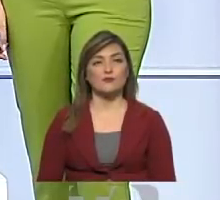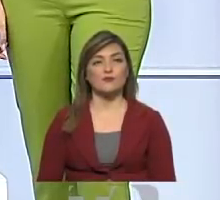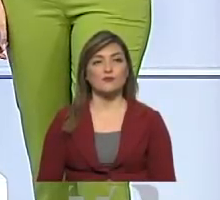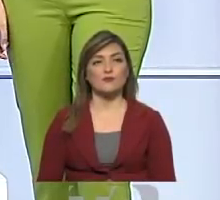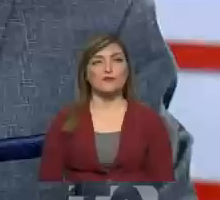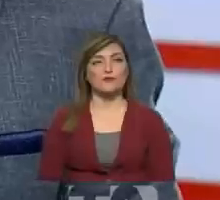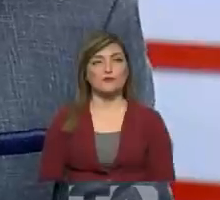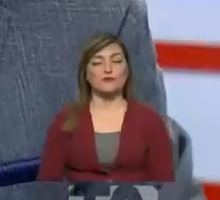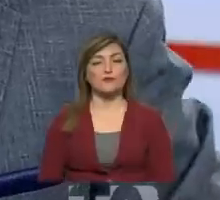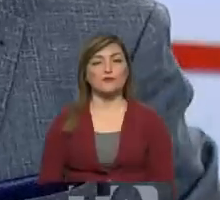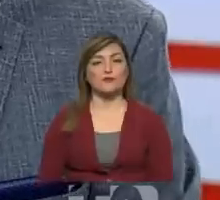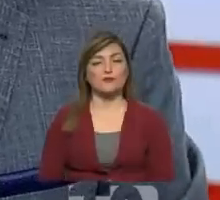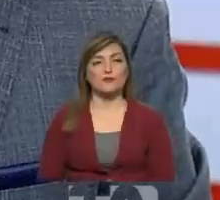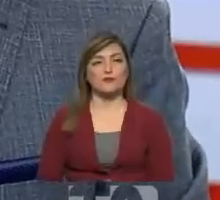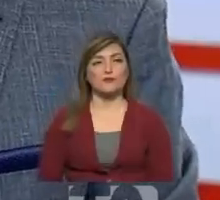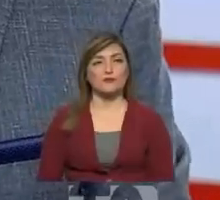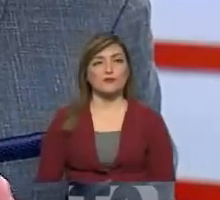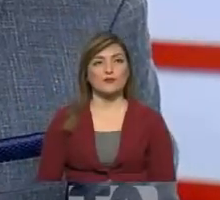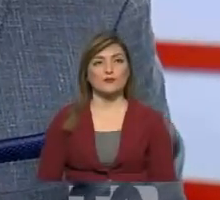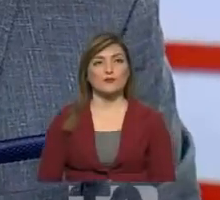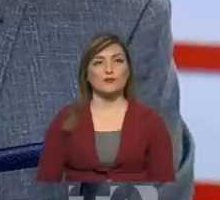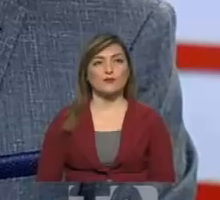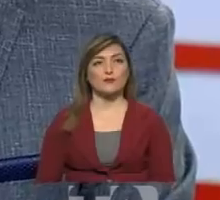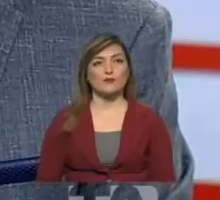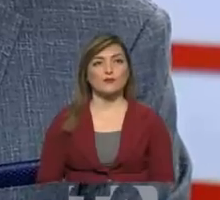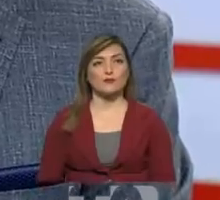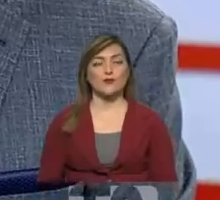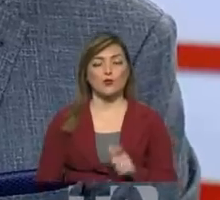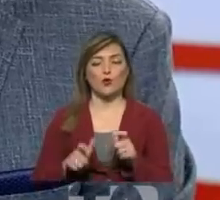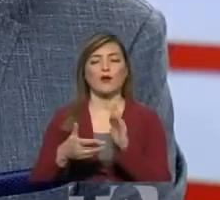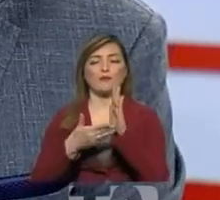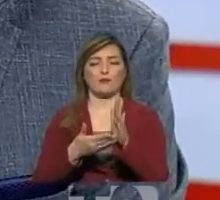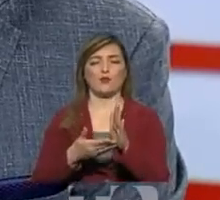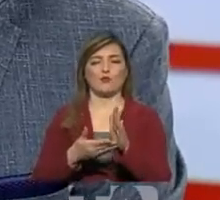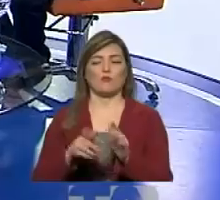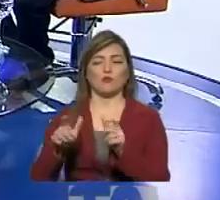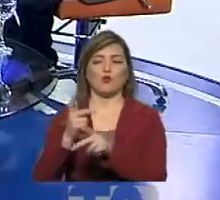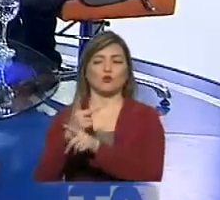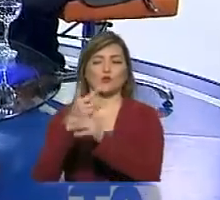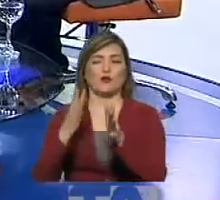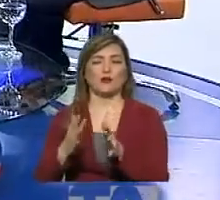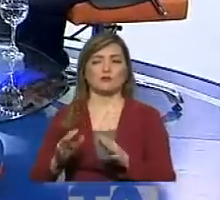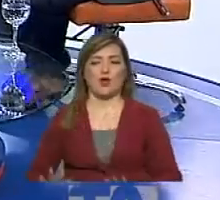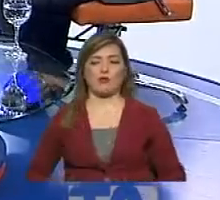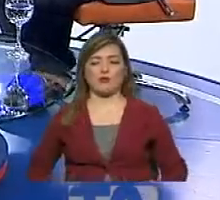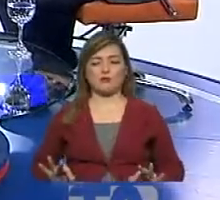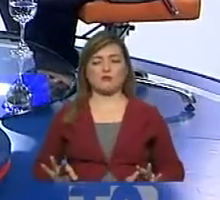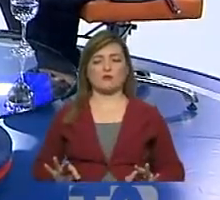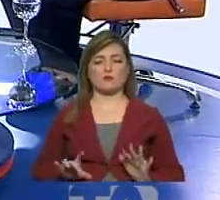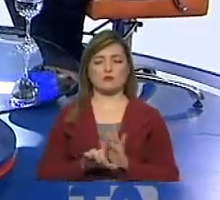alcalde. Las abstenciones pueden poner algún tipo de sombra constitucional. ¿Por qué pregunto esto? Porque no está permitido en la